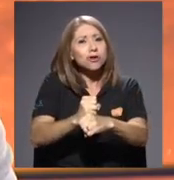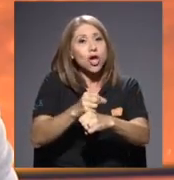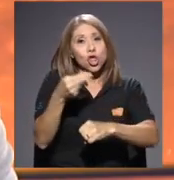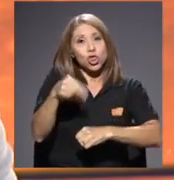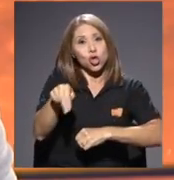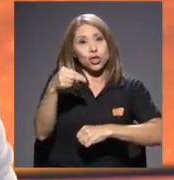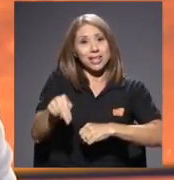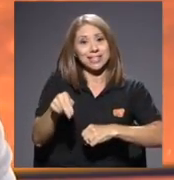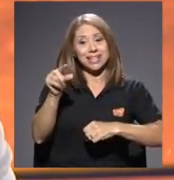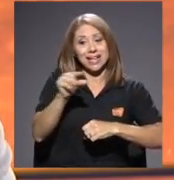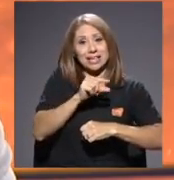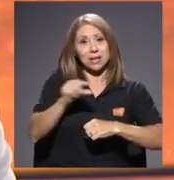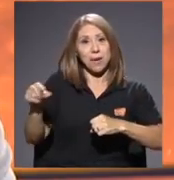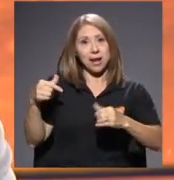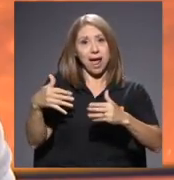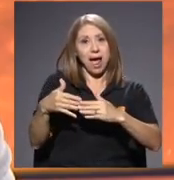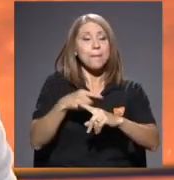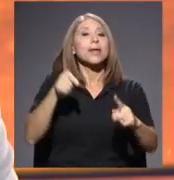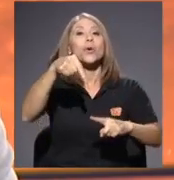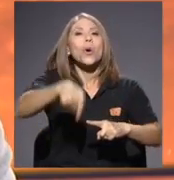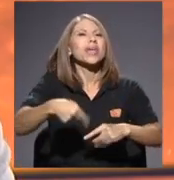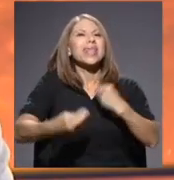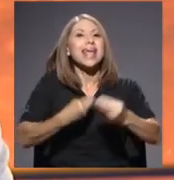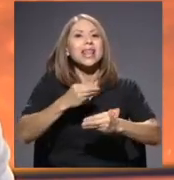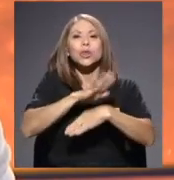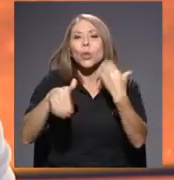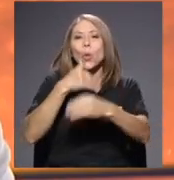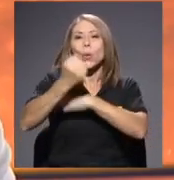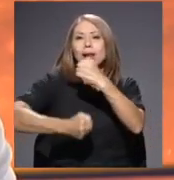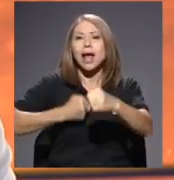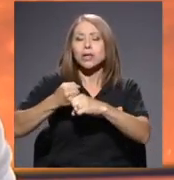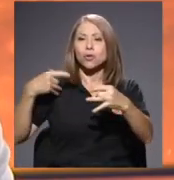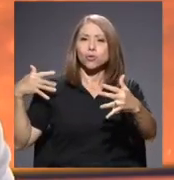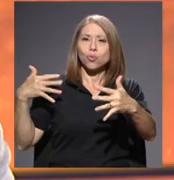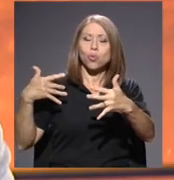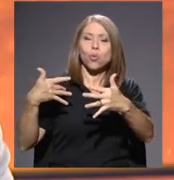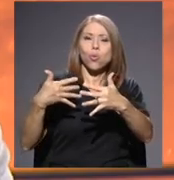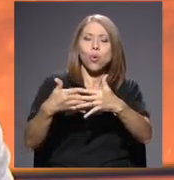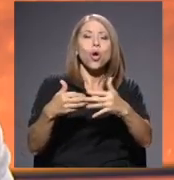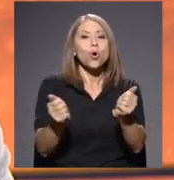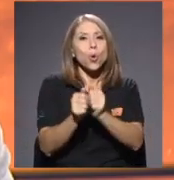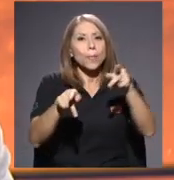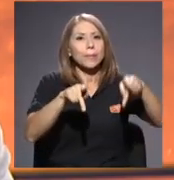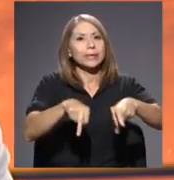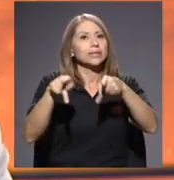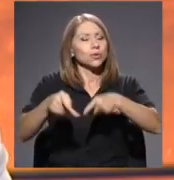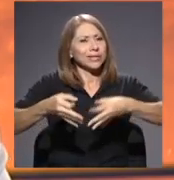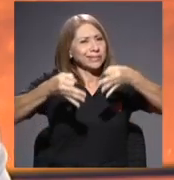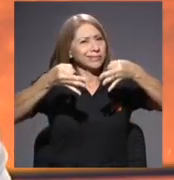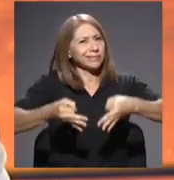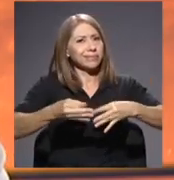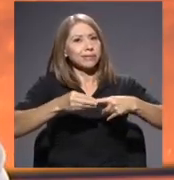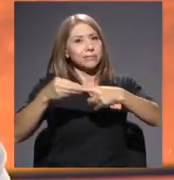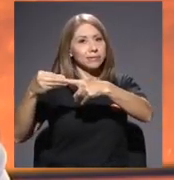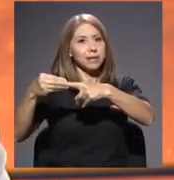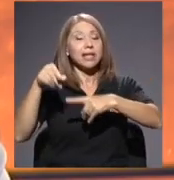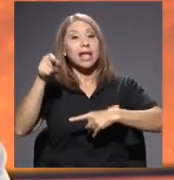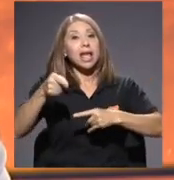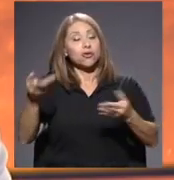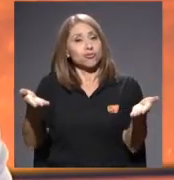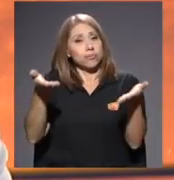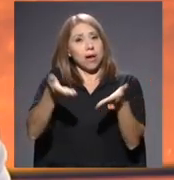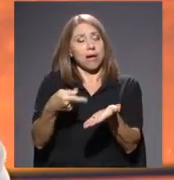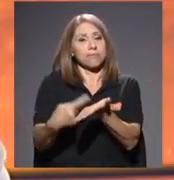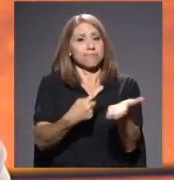semana, pero el día de hoy de todo este año, con sobre todo colegas calificados que nos van de algún modo a presentar un escenario